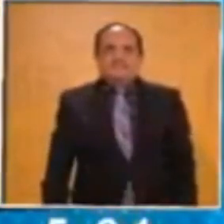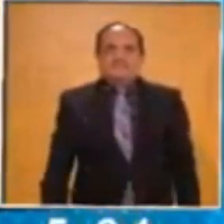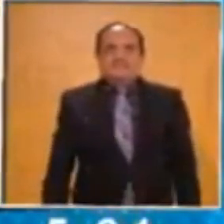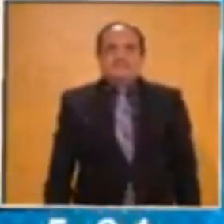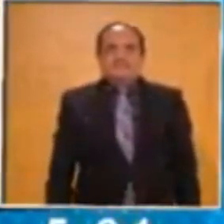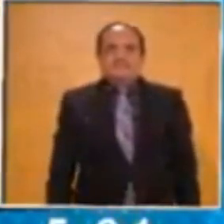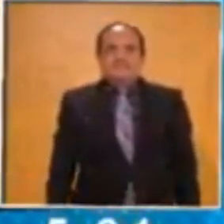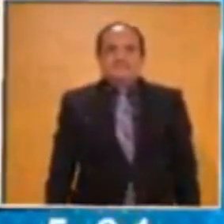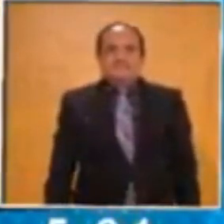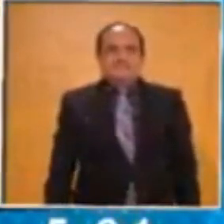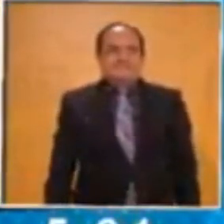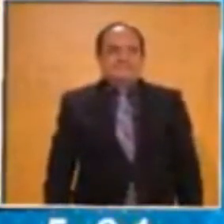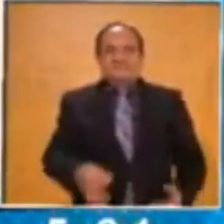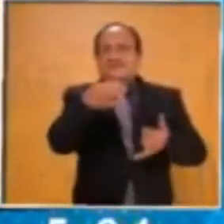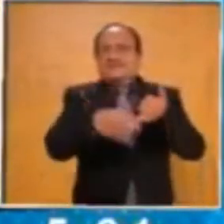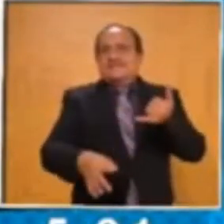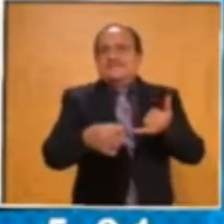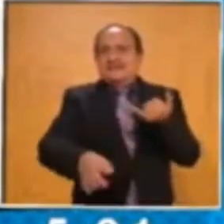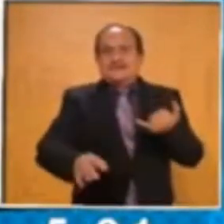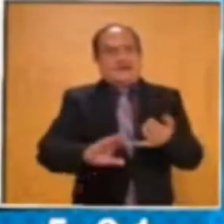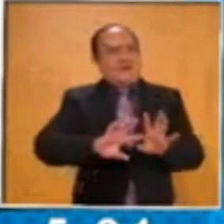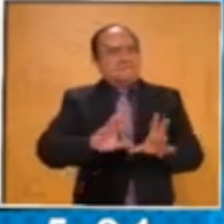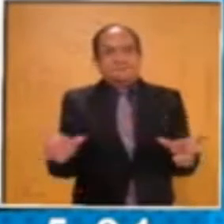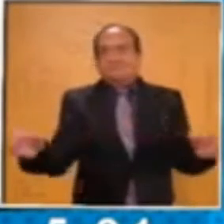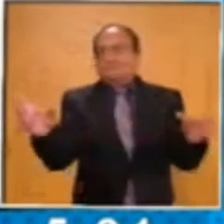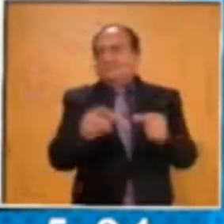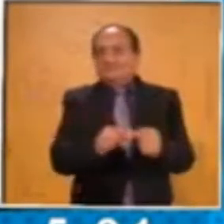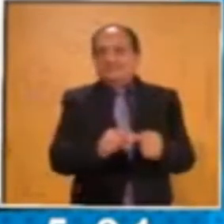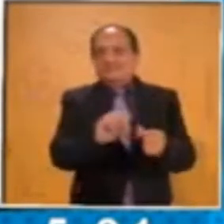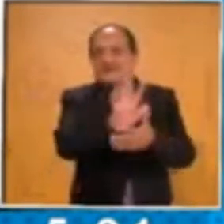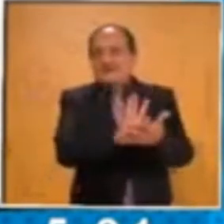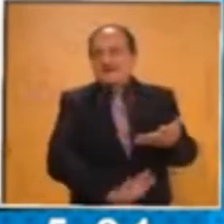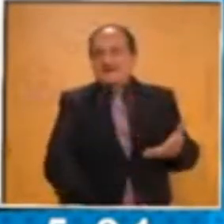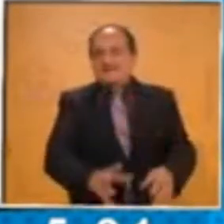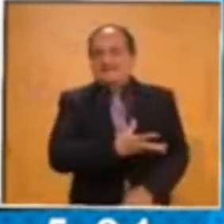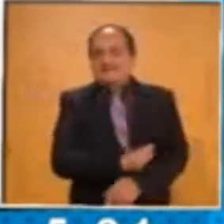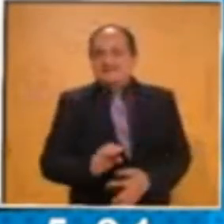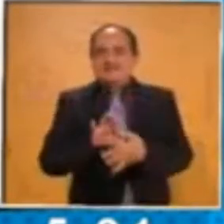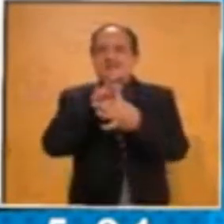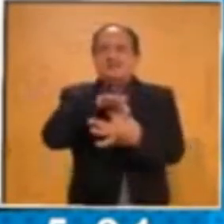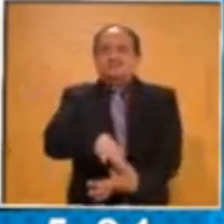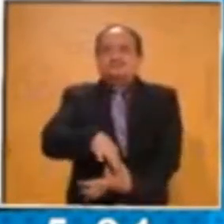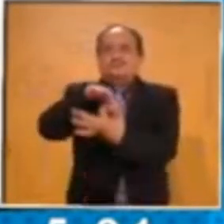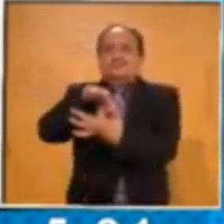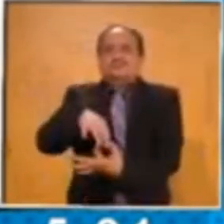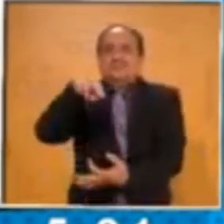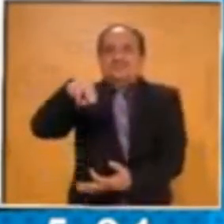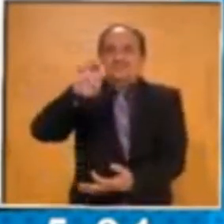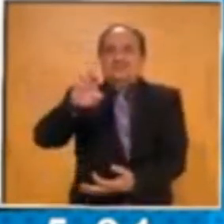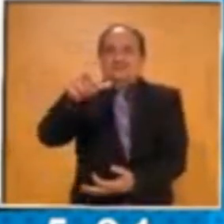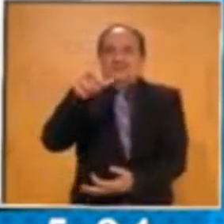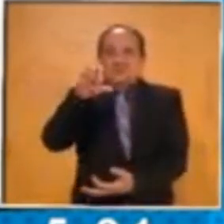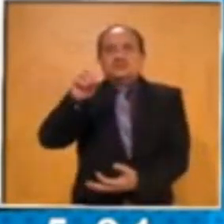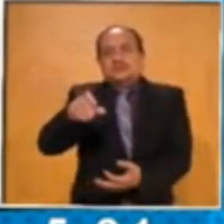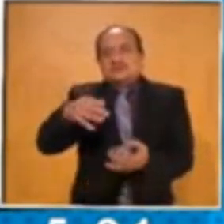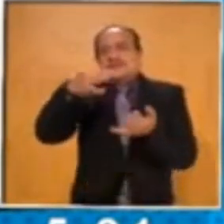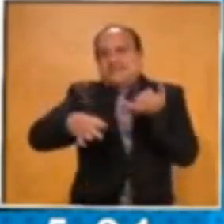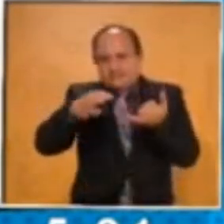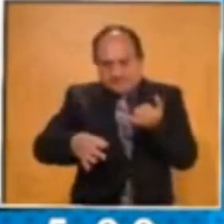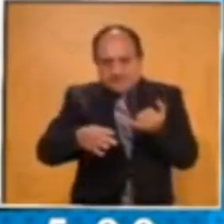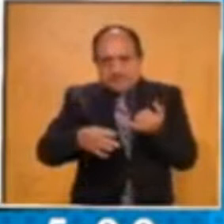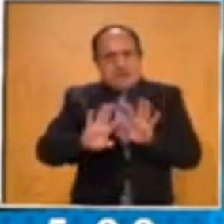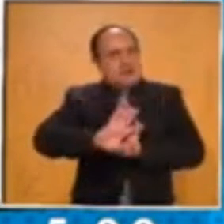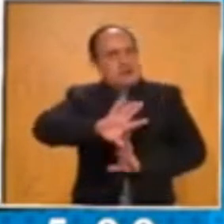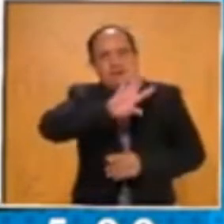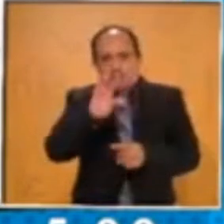Muy bien. Y al final se termina el relato con el empleo de conectores o nexos como finalmente, en